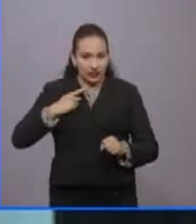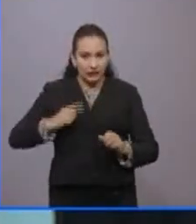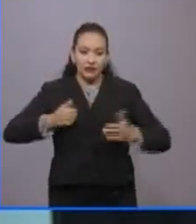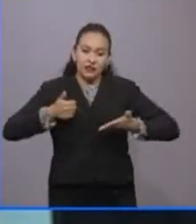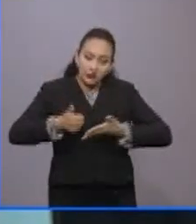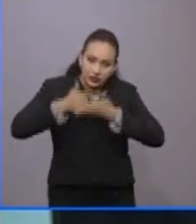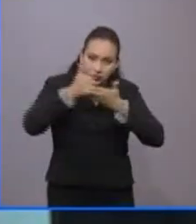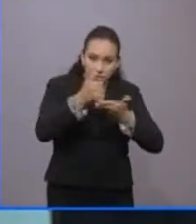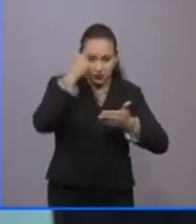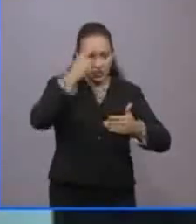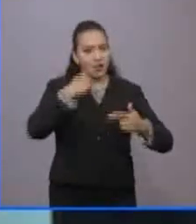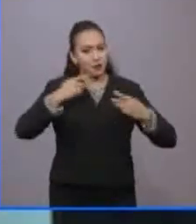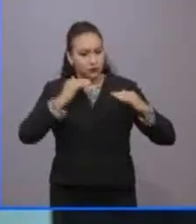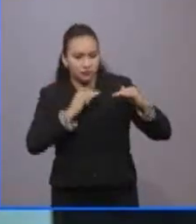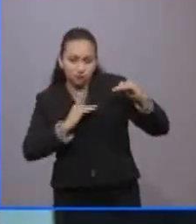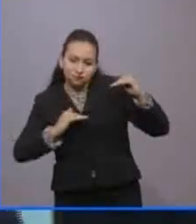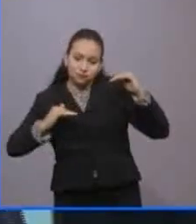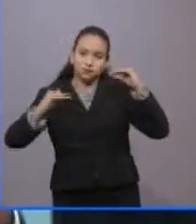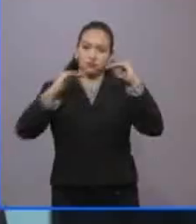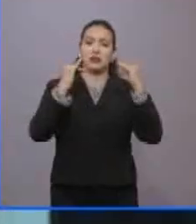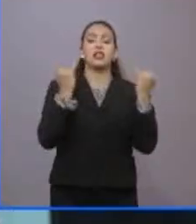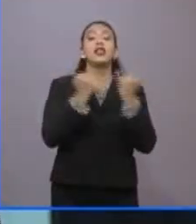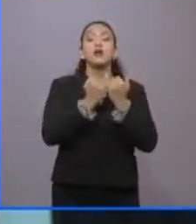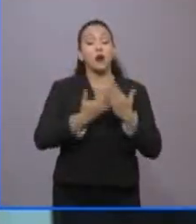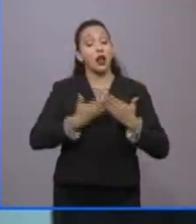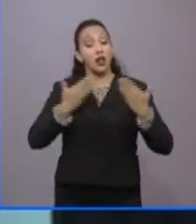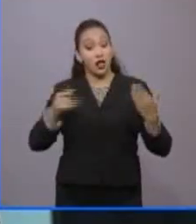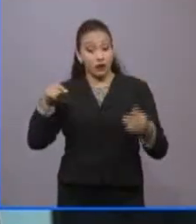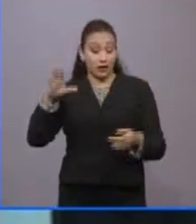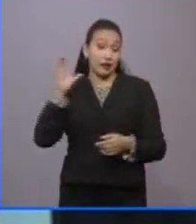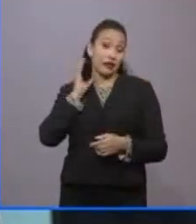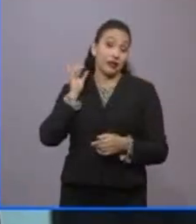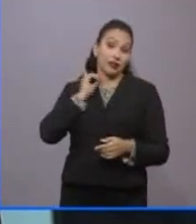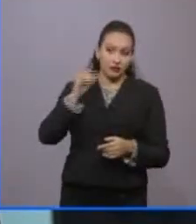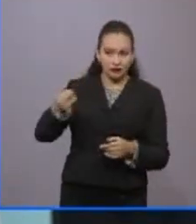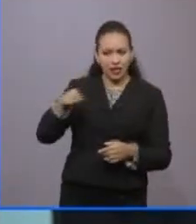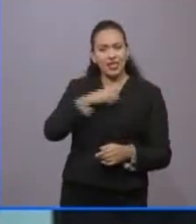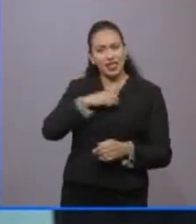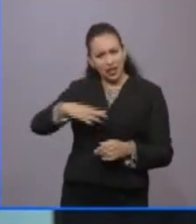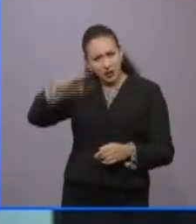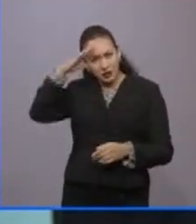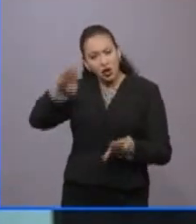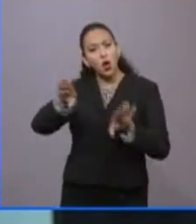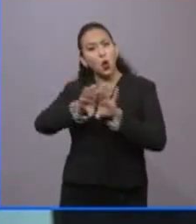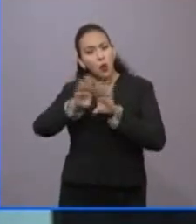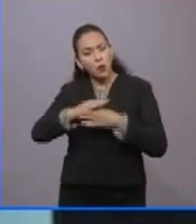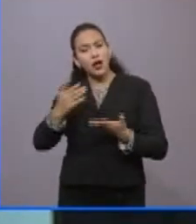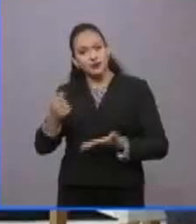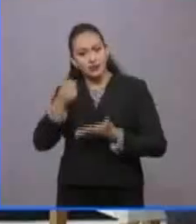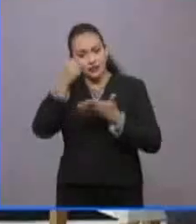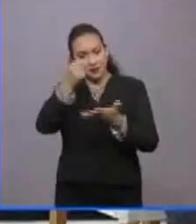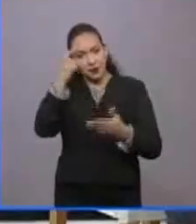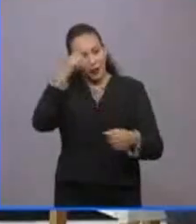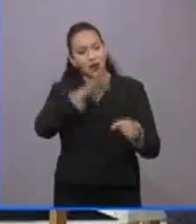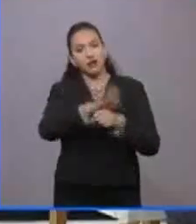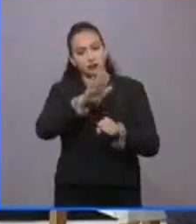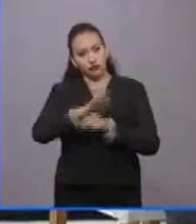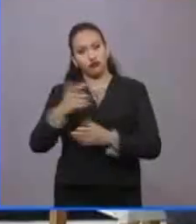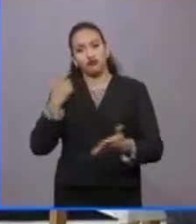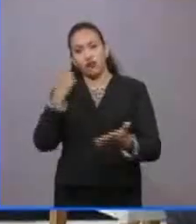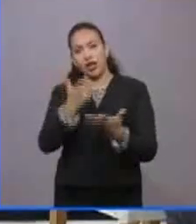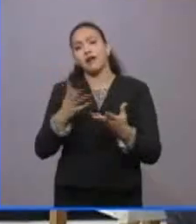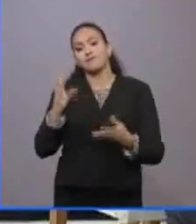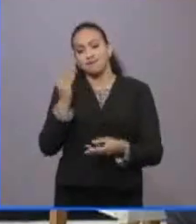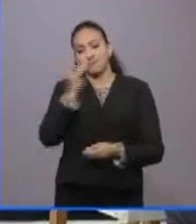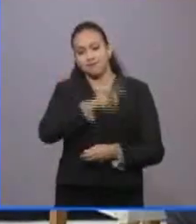y disposición de las autoridades federales, de esta misma Cámara, porque todo tiene que ver con el asunto de presupuestos. En la Cámara de Diputados